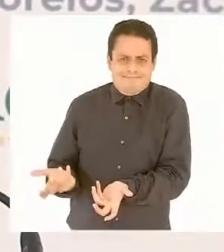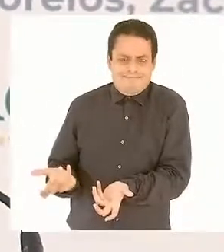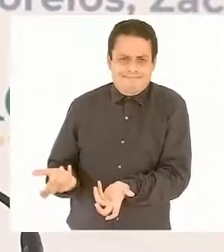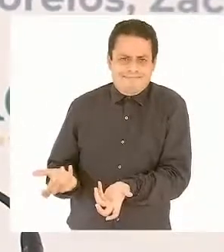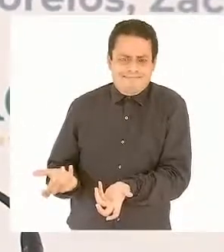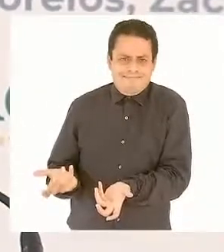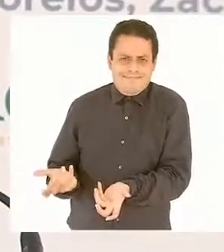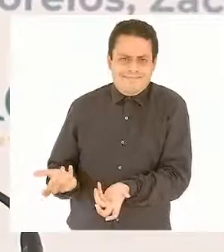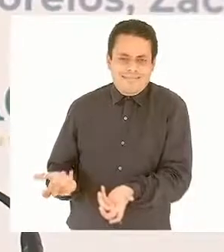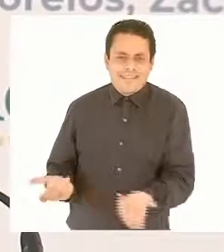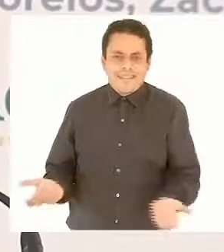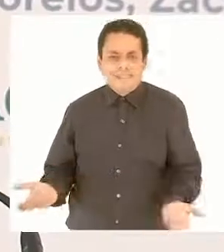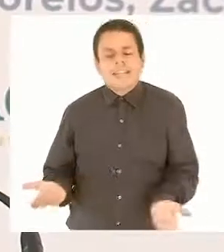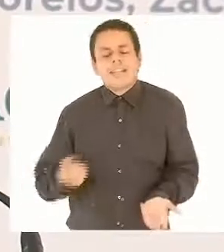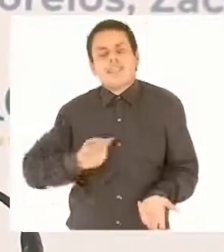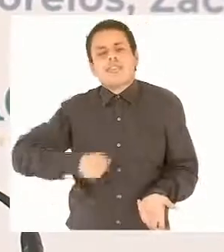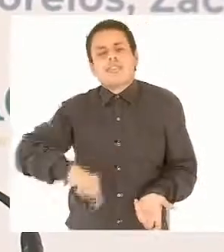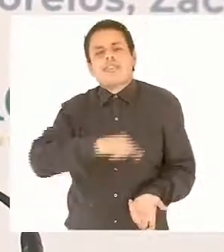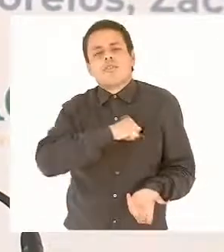Vamos por eso